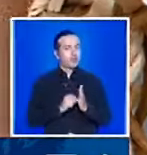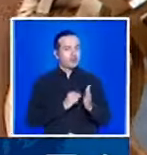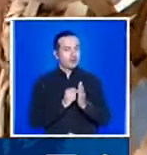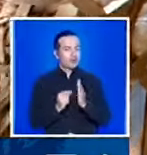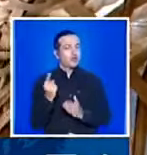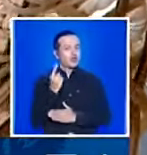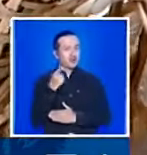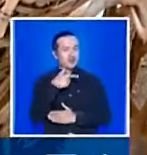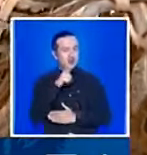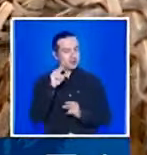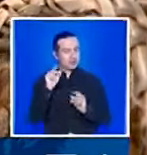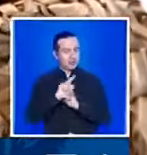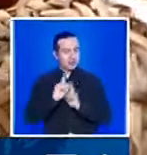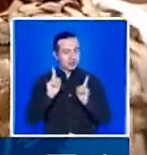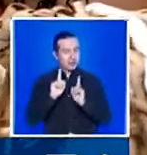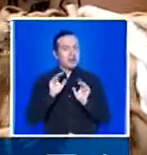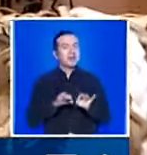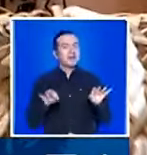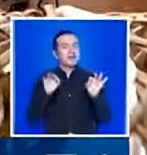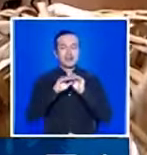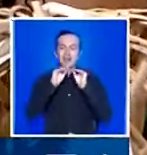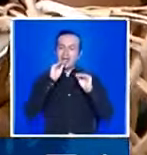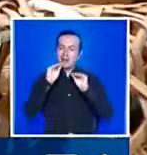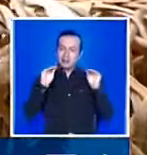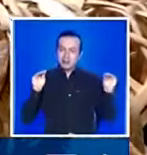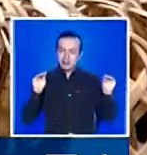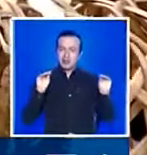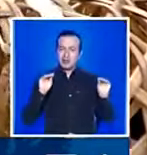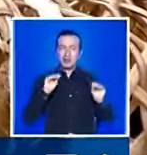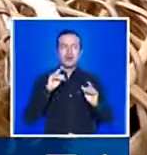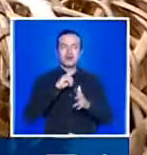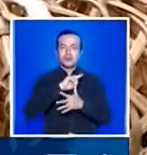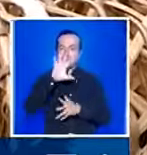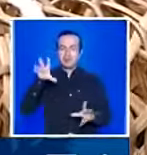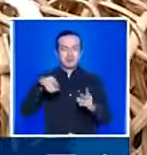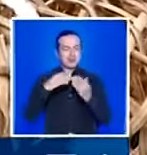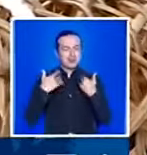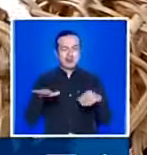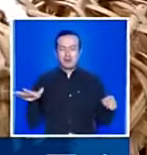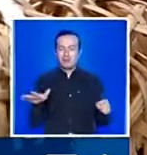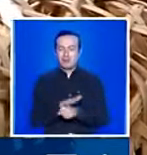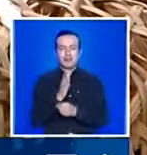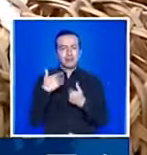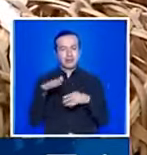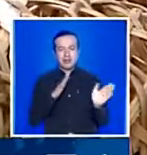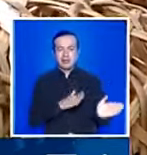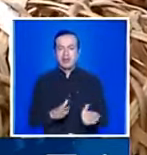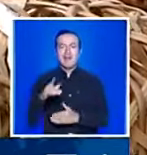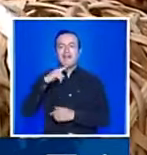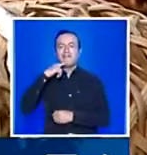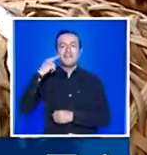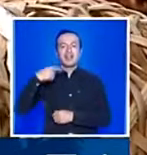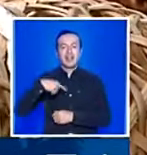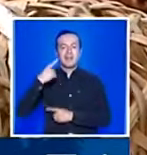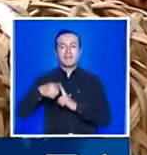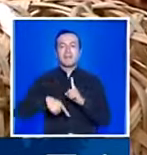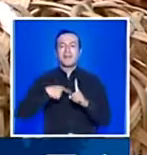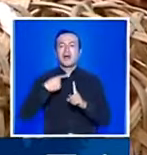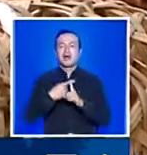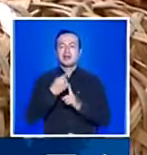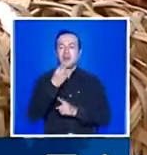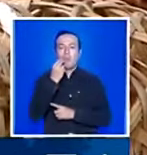Ya. Ok, vale la pena la aclaración. Con el vodka de Chontacuro y esto ya está. Ya estamos listos para también el feriado. También tengo caramelos de